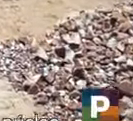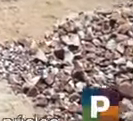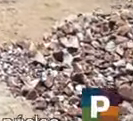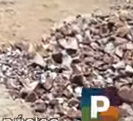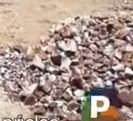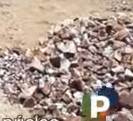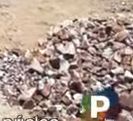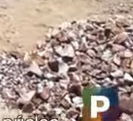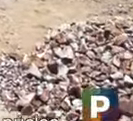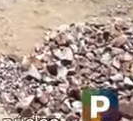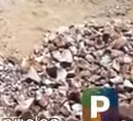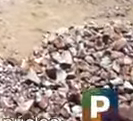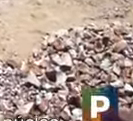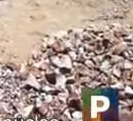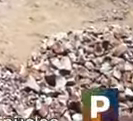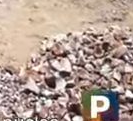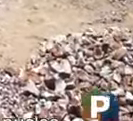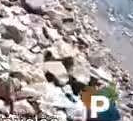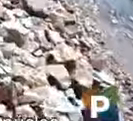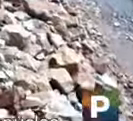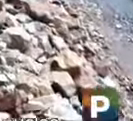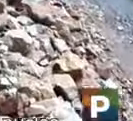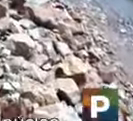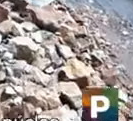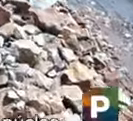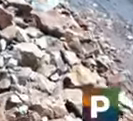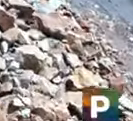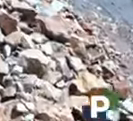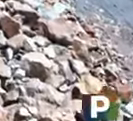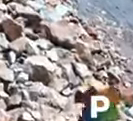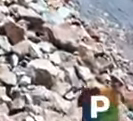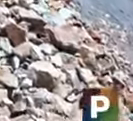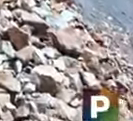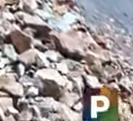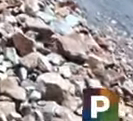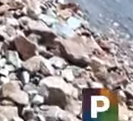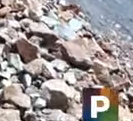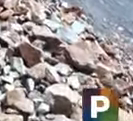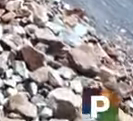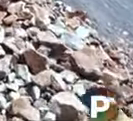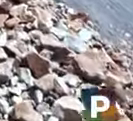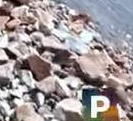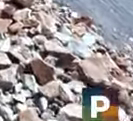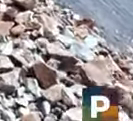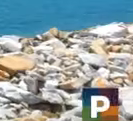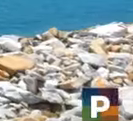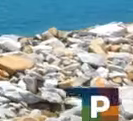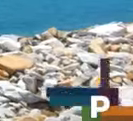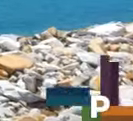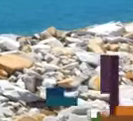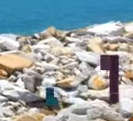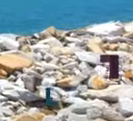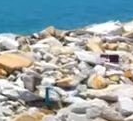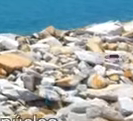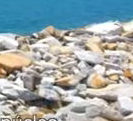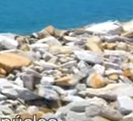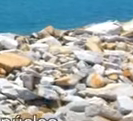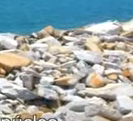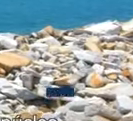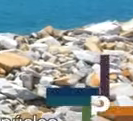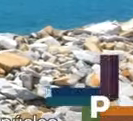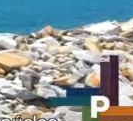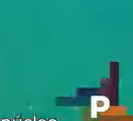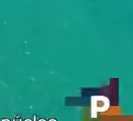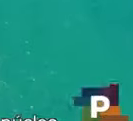se han clasificado 48,000 toneladas entre roca núcleo, secundaria, berma y coraza. Al día de hoy, se